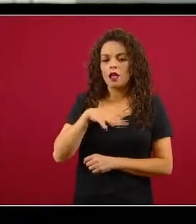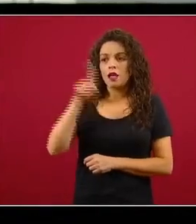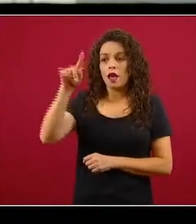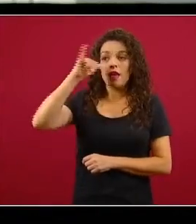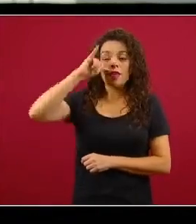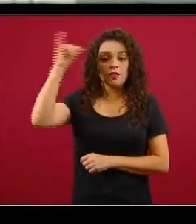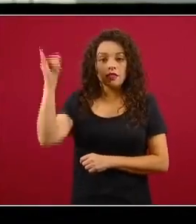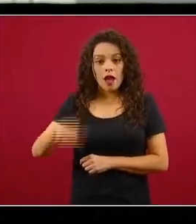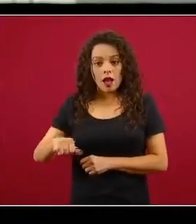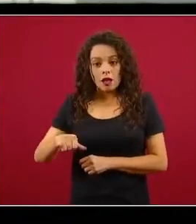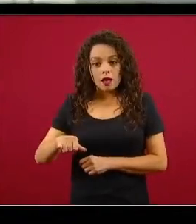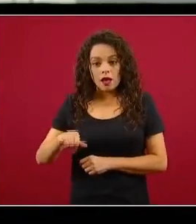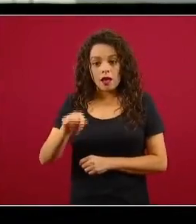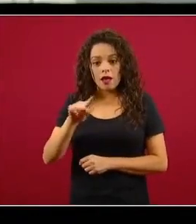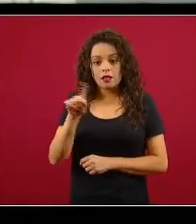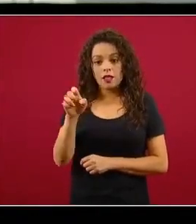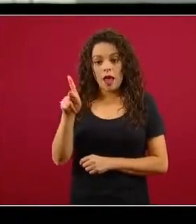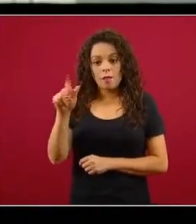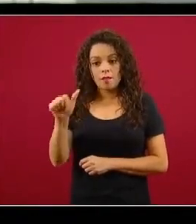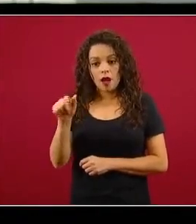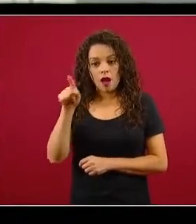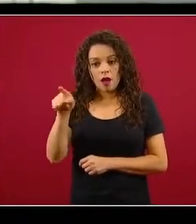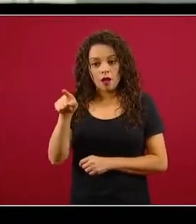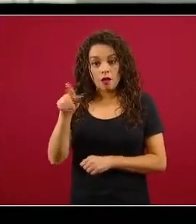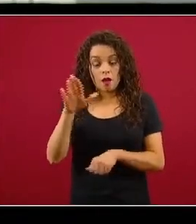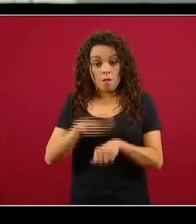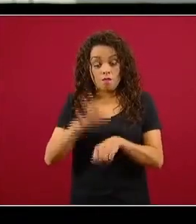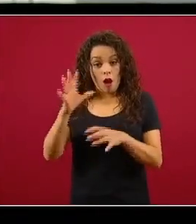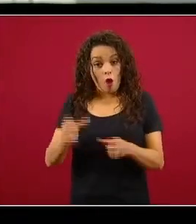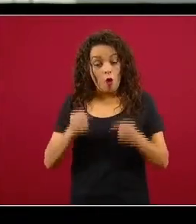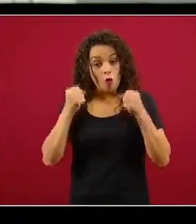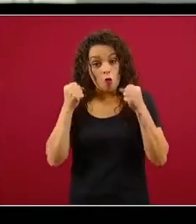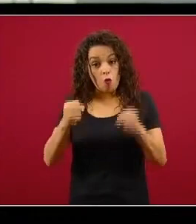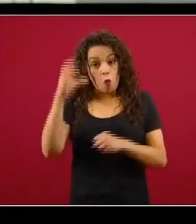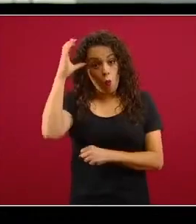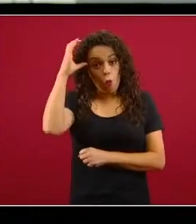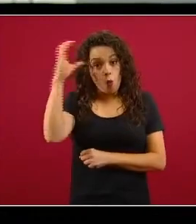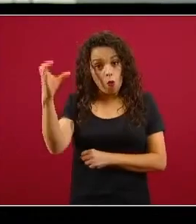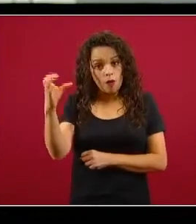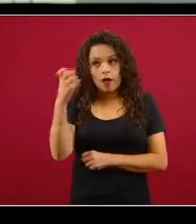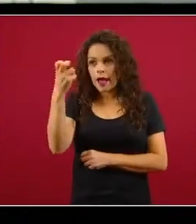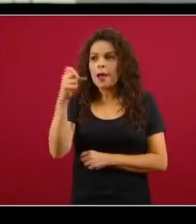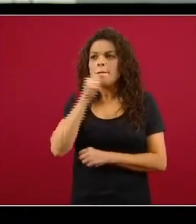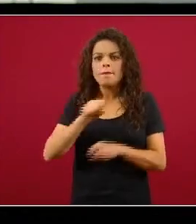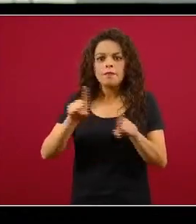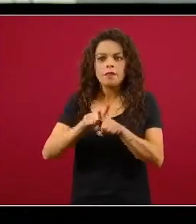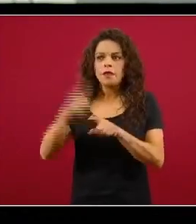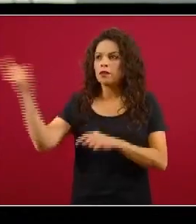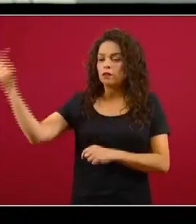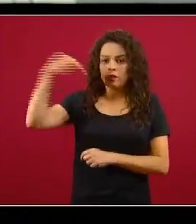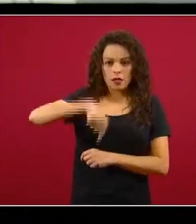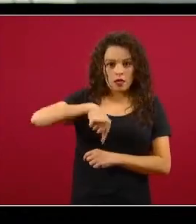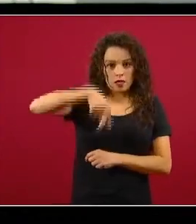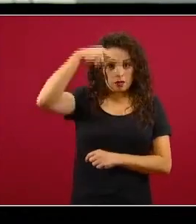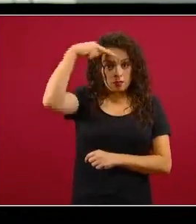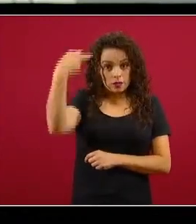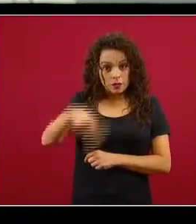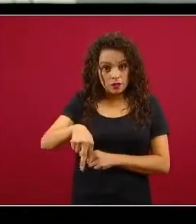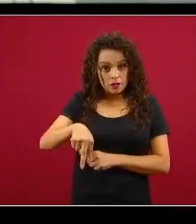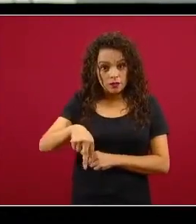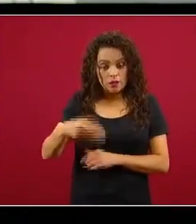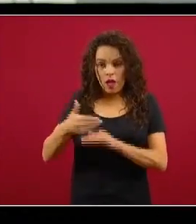Italia es una de las más letales o de las más fuertes, ¿no? Y fue la misma que llegó a México. Se ha explicado antes